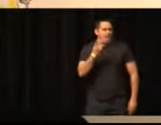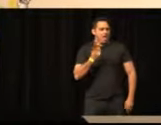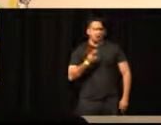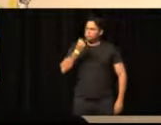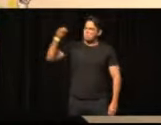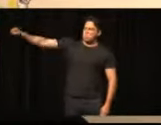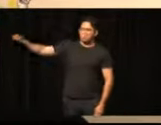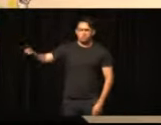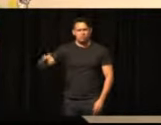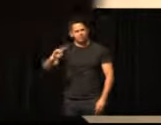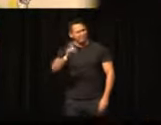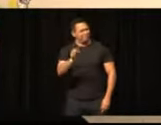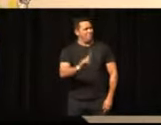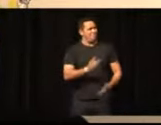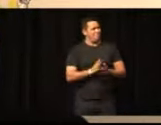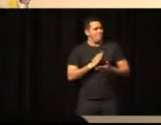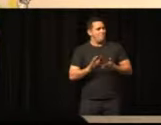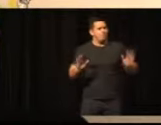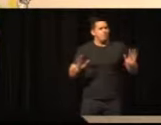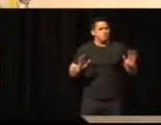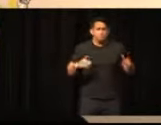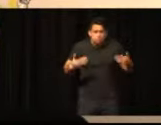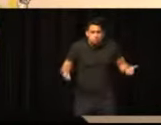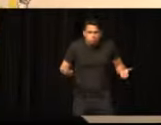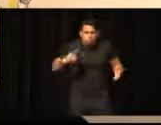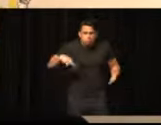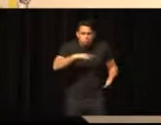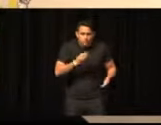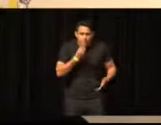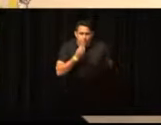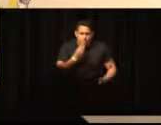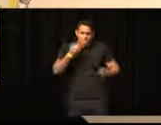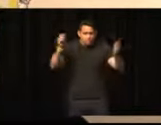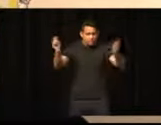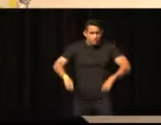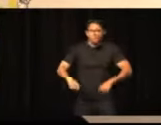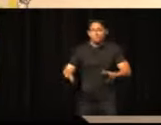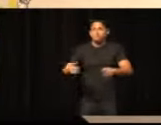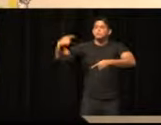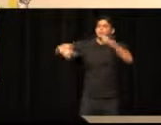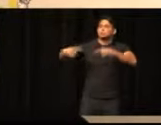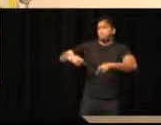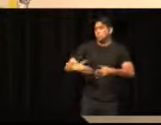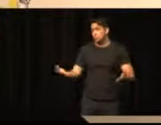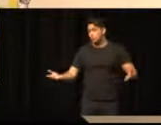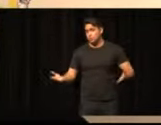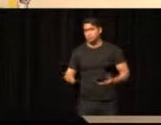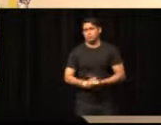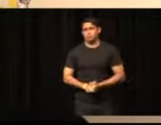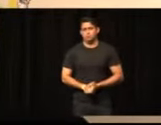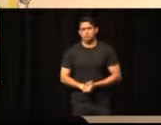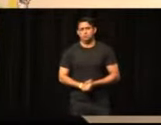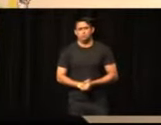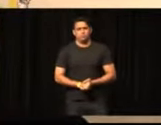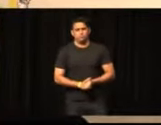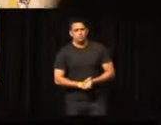soy contra. Es algo que es el espacio de disputa.